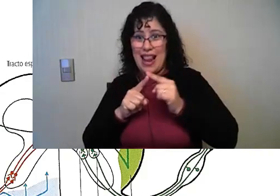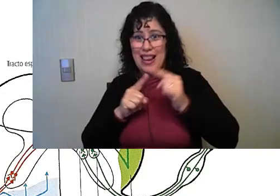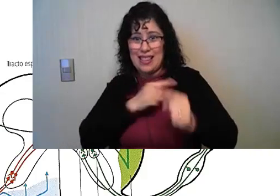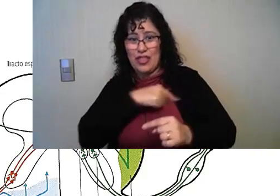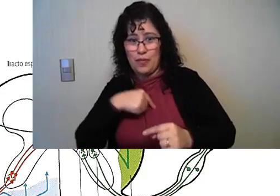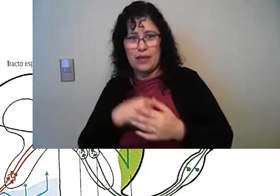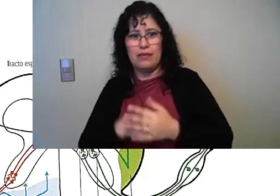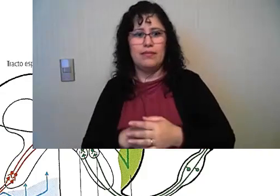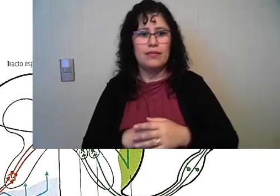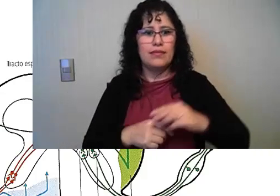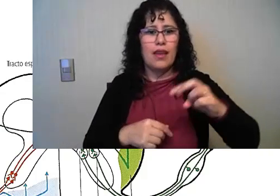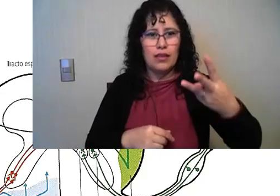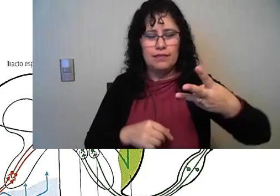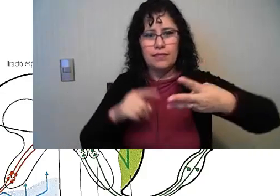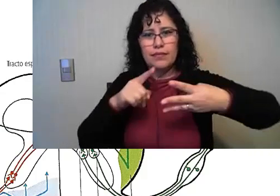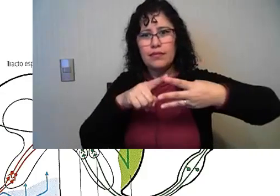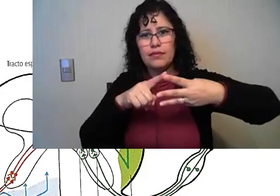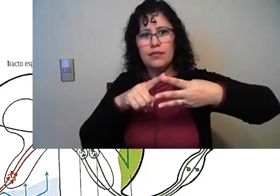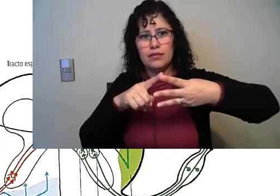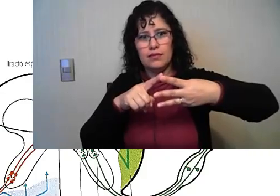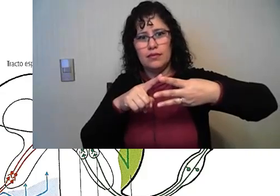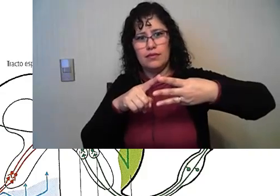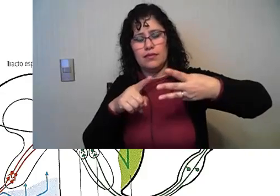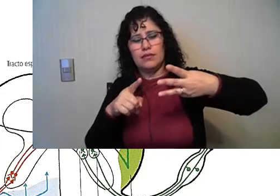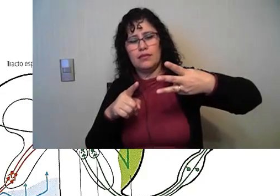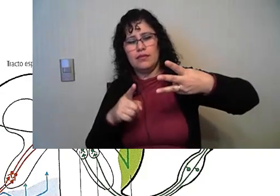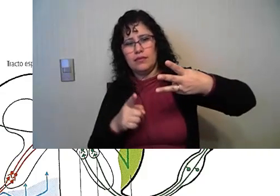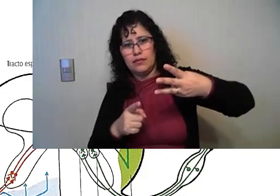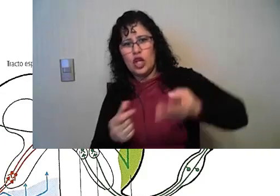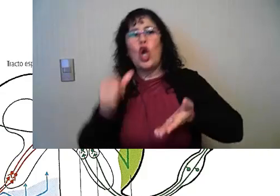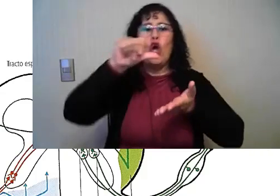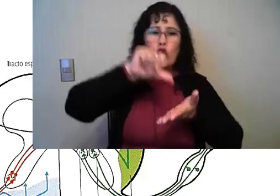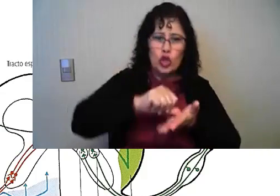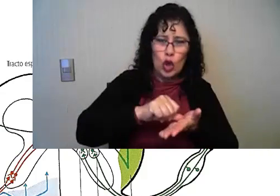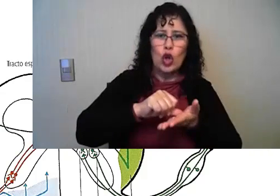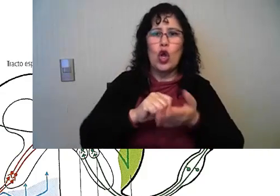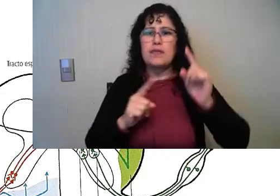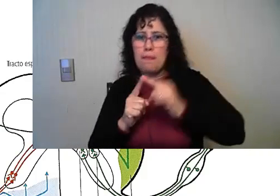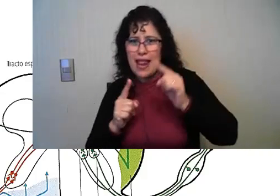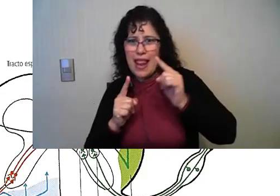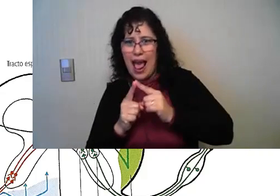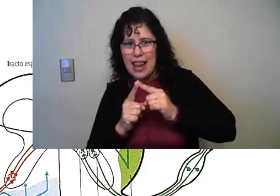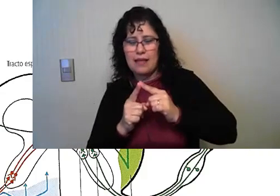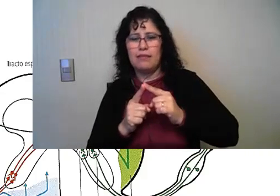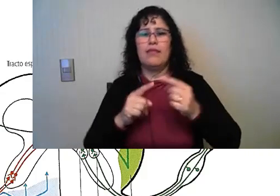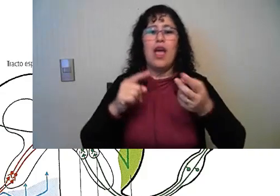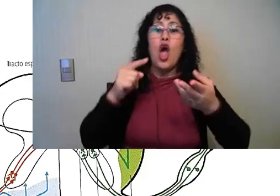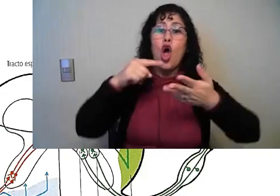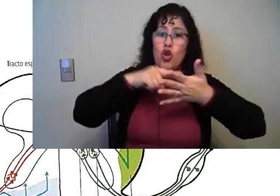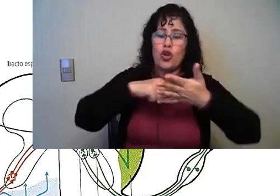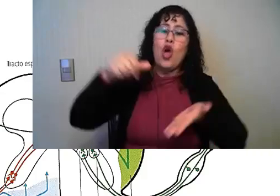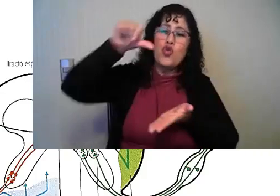núcleo principal del trigémino, núcleo mesencefálico del trigémino. Cada uno de estos tiene una